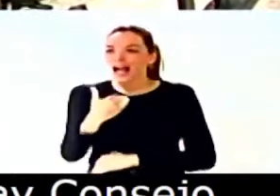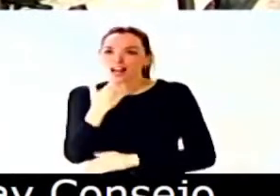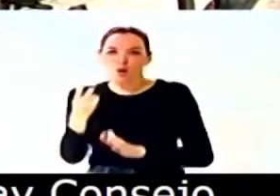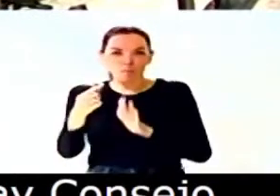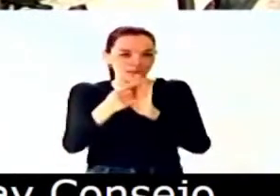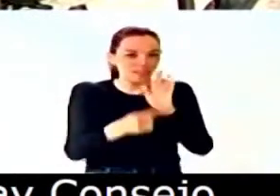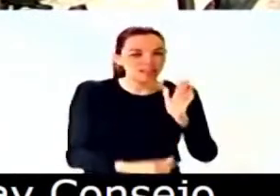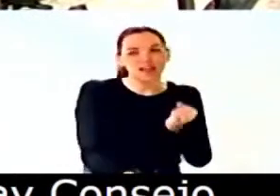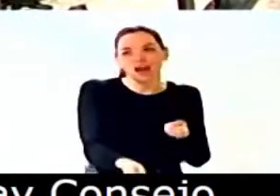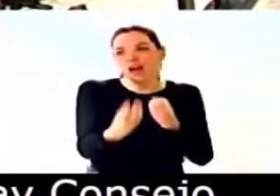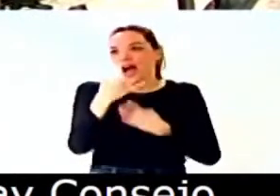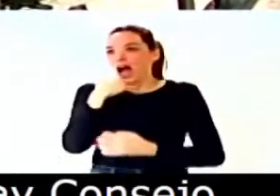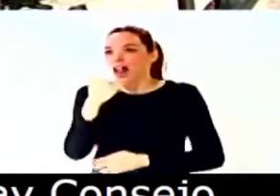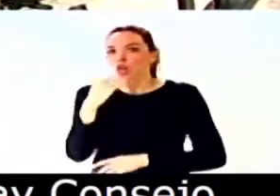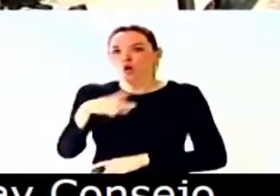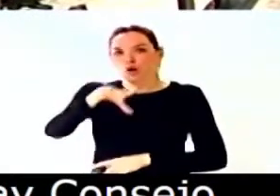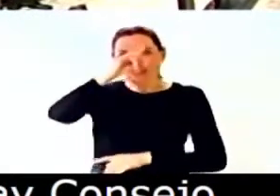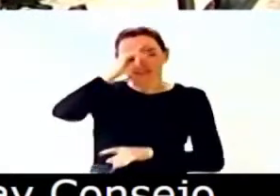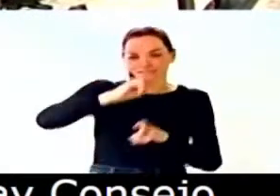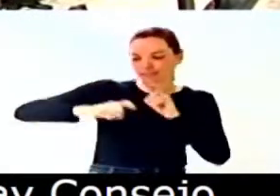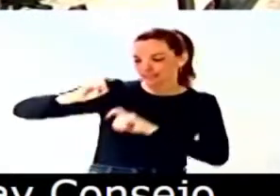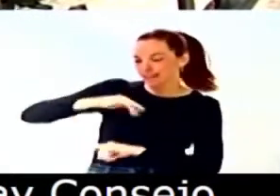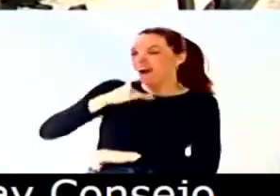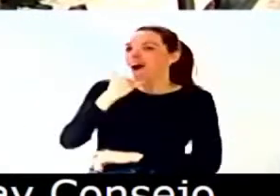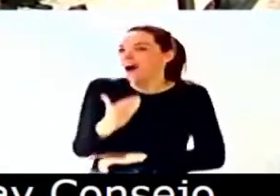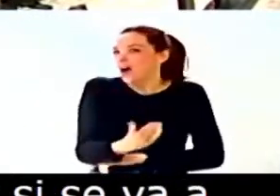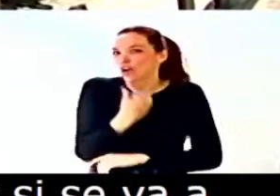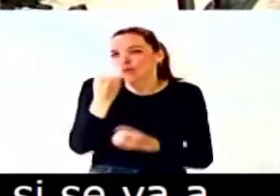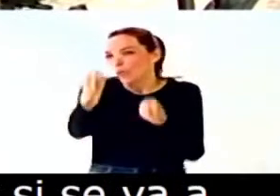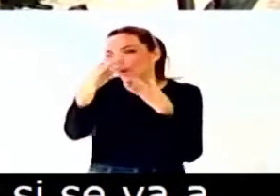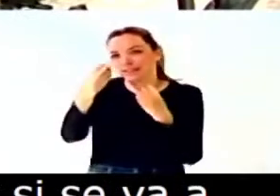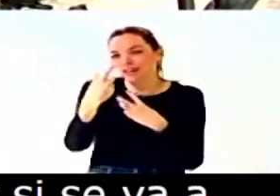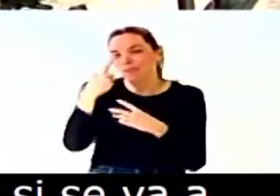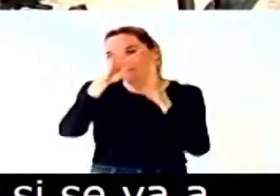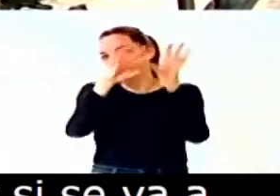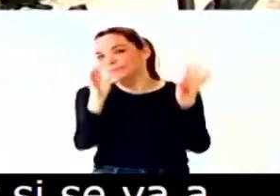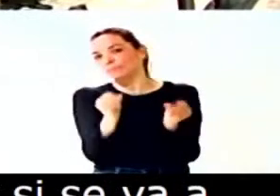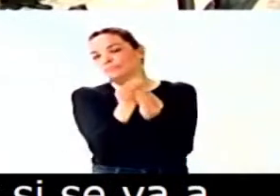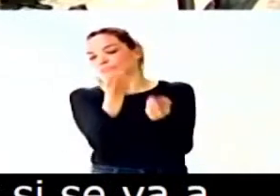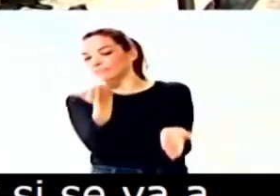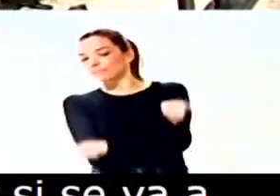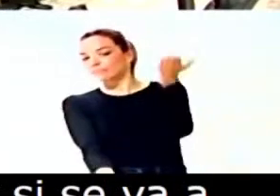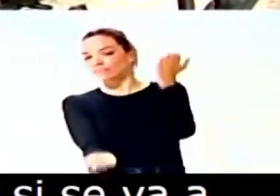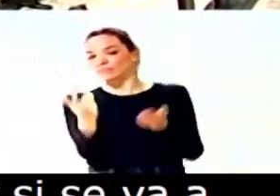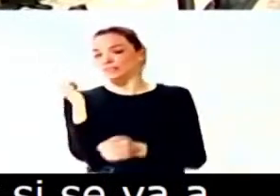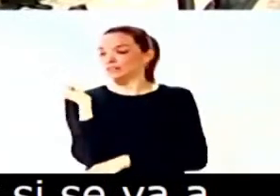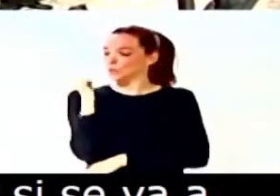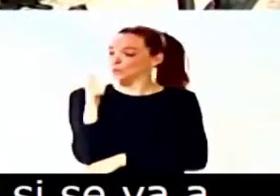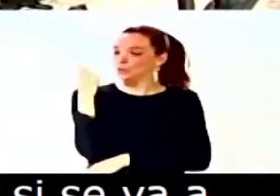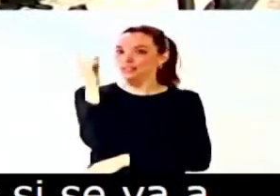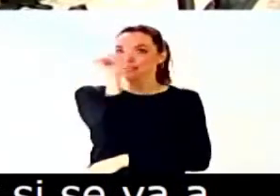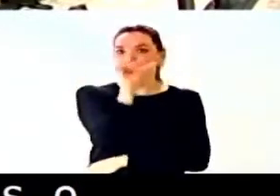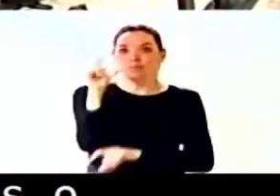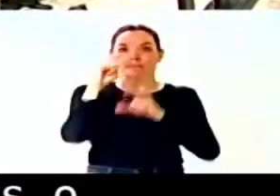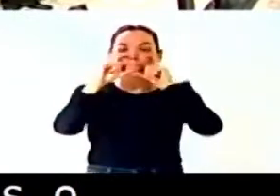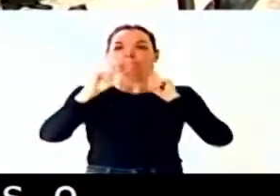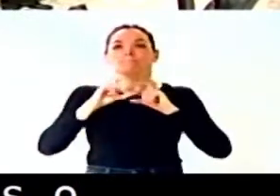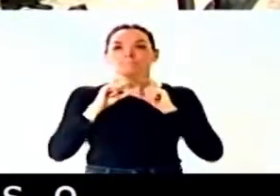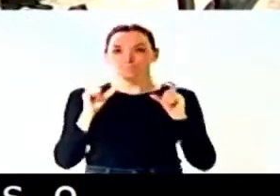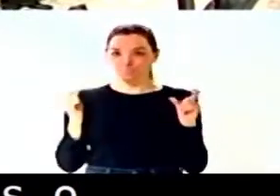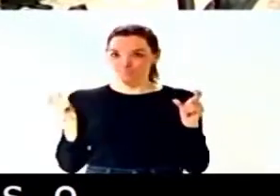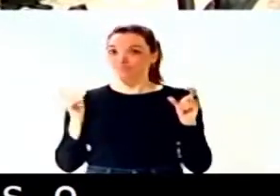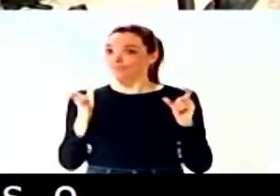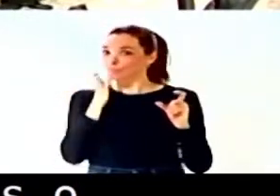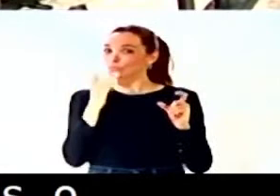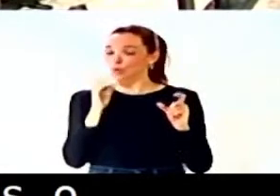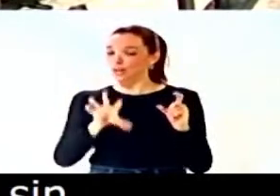medida, alguna marcha atrás o simplemente, bueno, pues esa valoración que hacen de esta semana sin mascarilla y ese aumento de contagios en esa franja